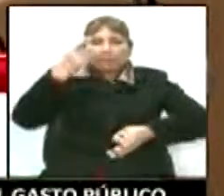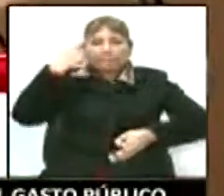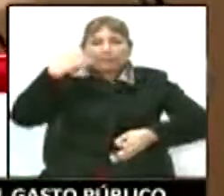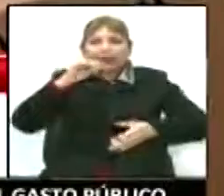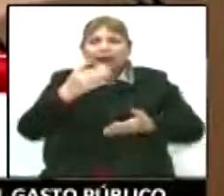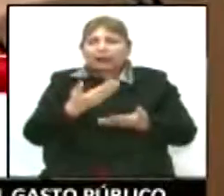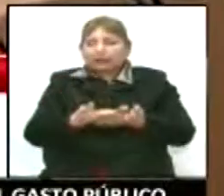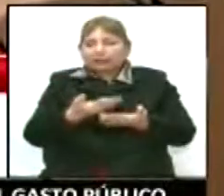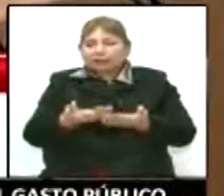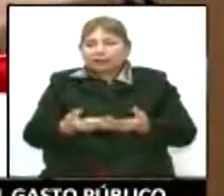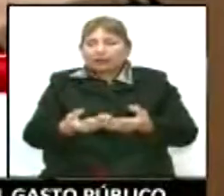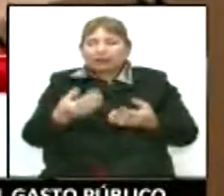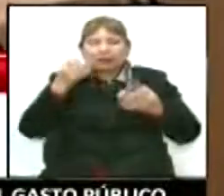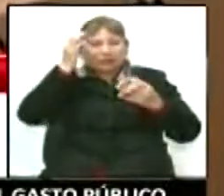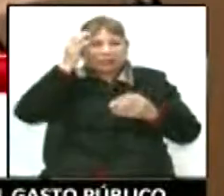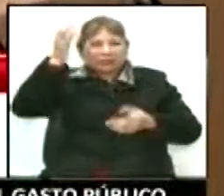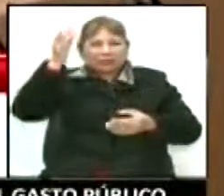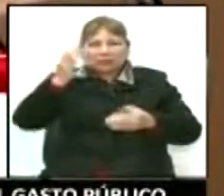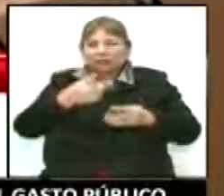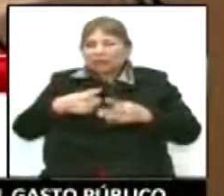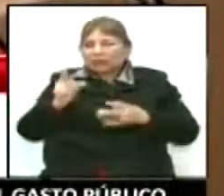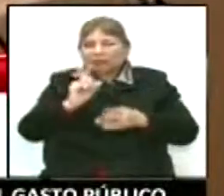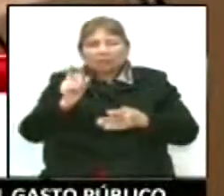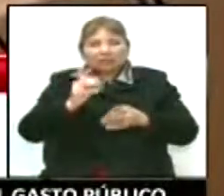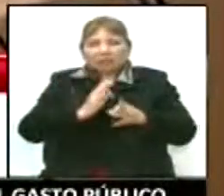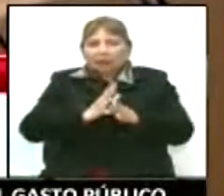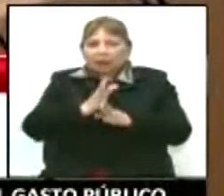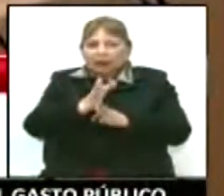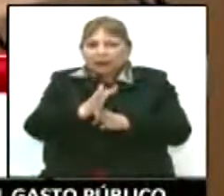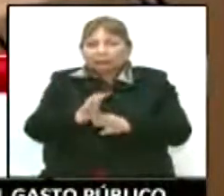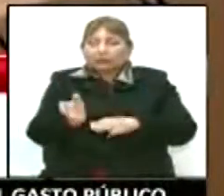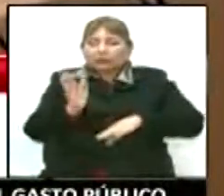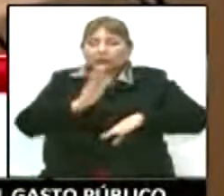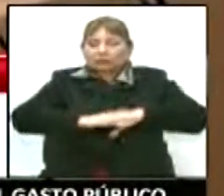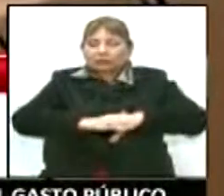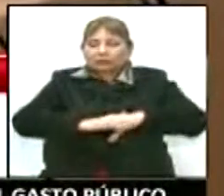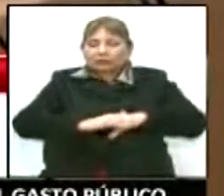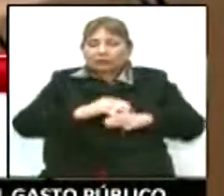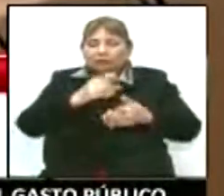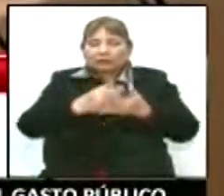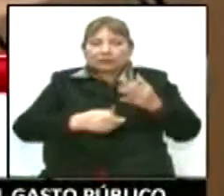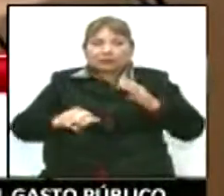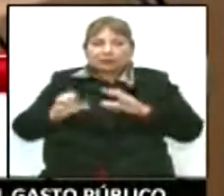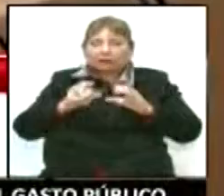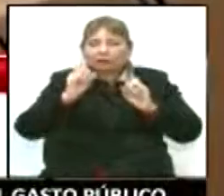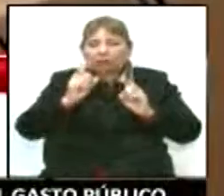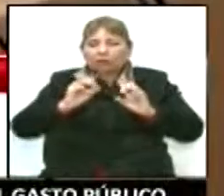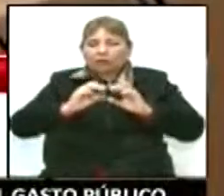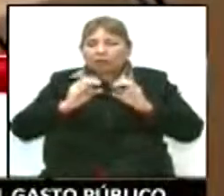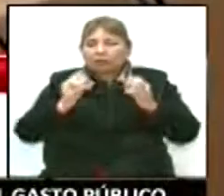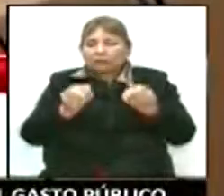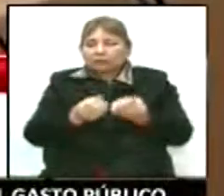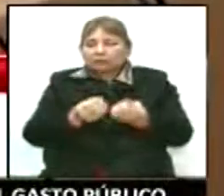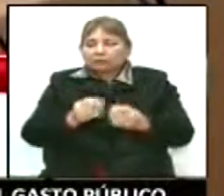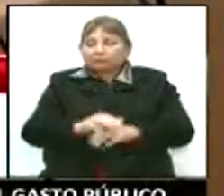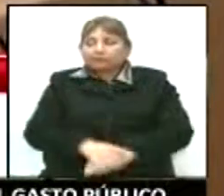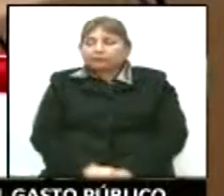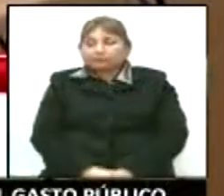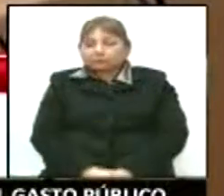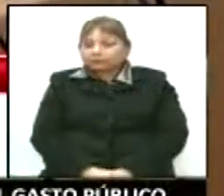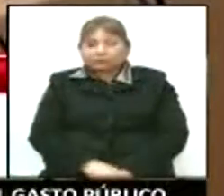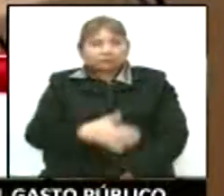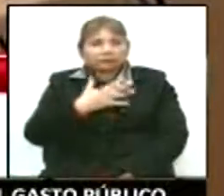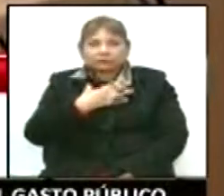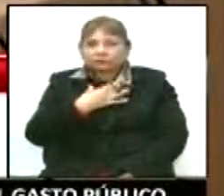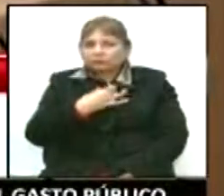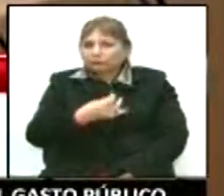emitir conceptos y términos que no van con respecto a lo que se debe hacer en una comisión. Y finalmente, si no le